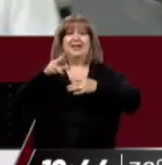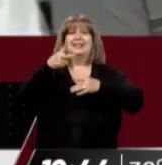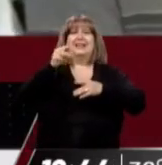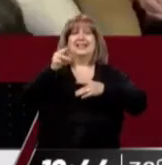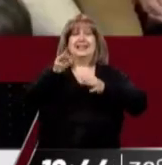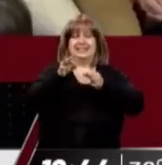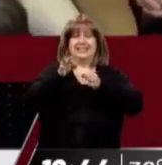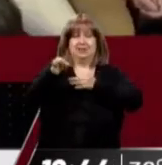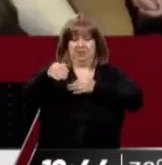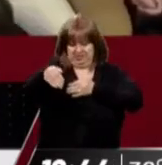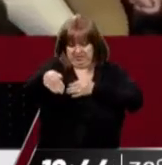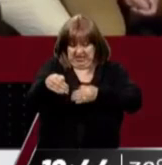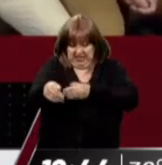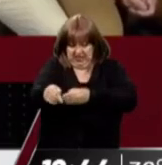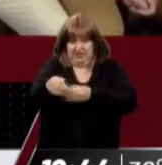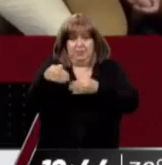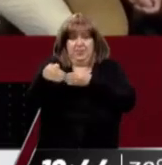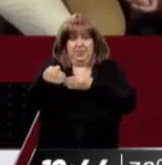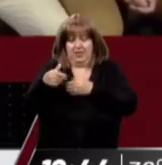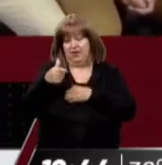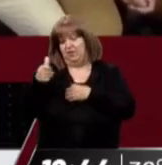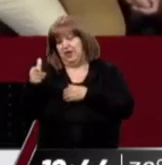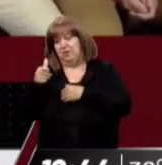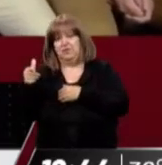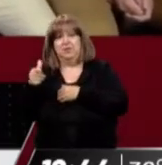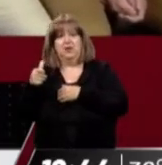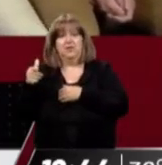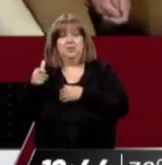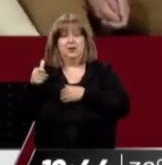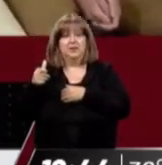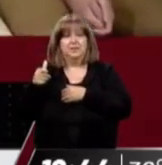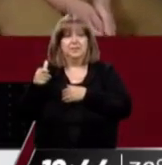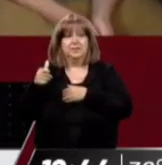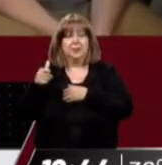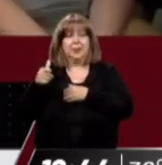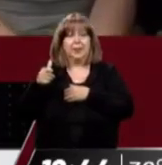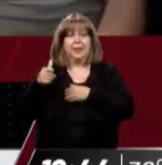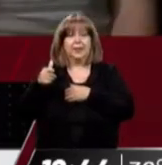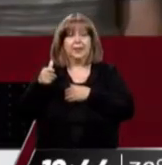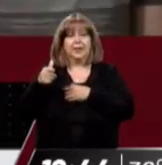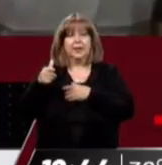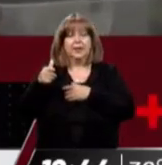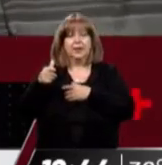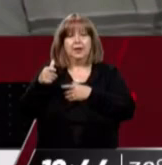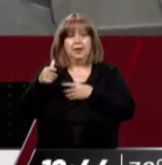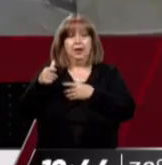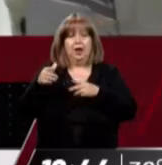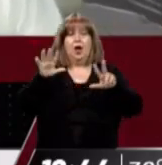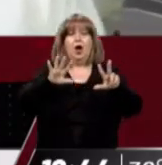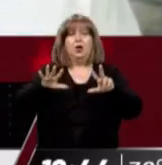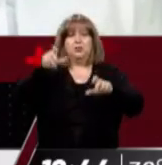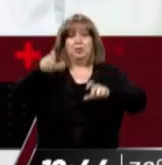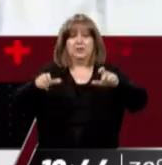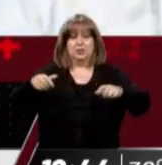sea, precisamente en la escena del crimen, en el lugar del crimen, en el lugar de la matanza, repito y reitero, 8